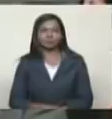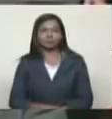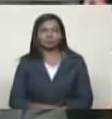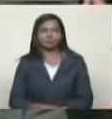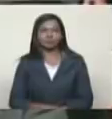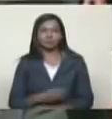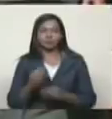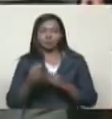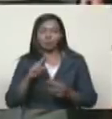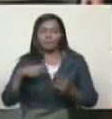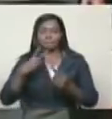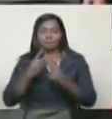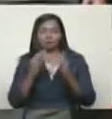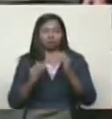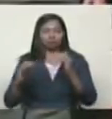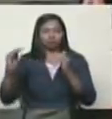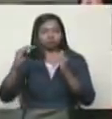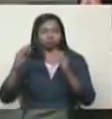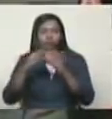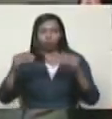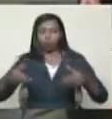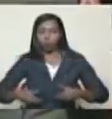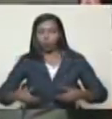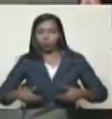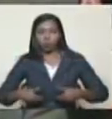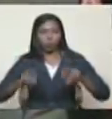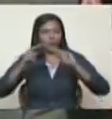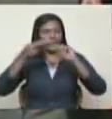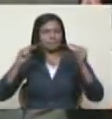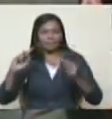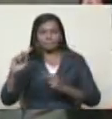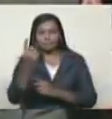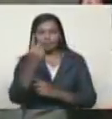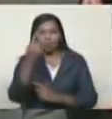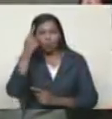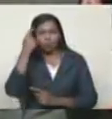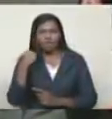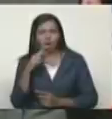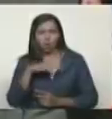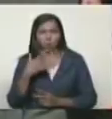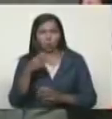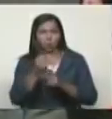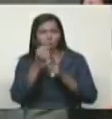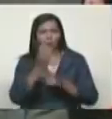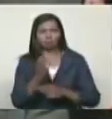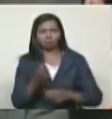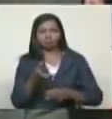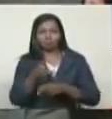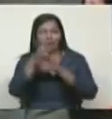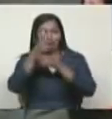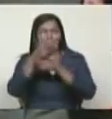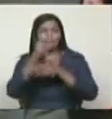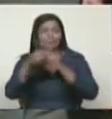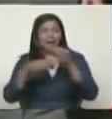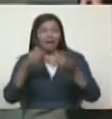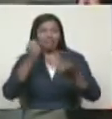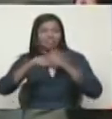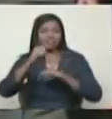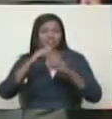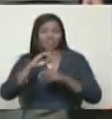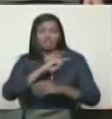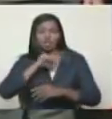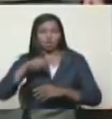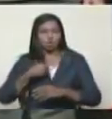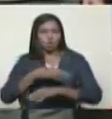como valor máximo de todo el esfuerzo. Si algún día nos toca tomar las armas para defender las